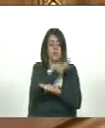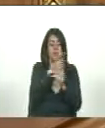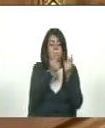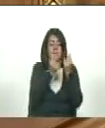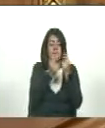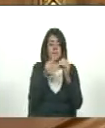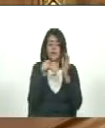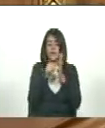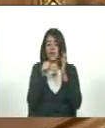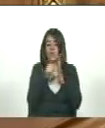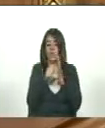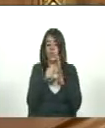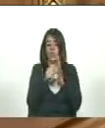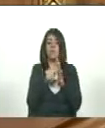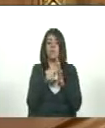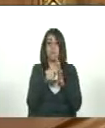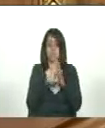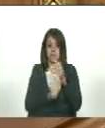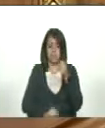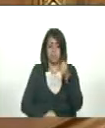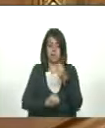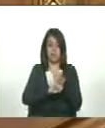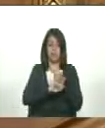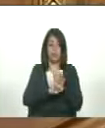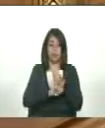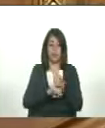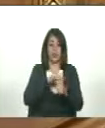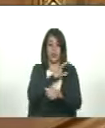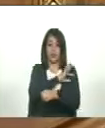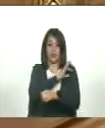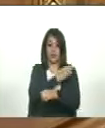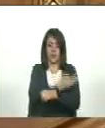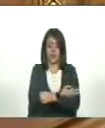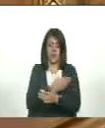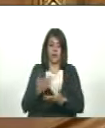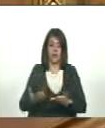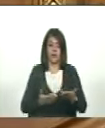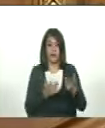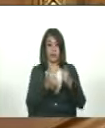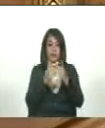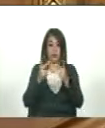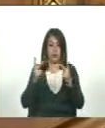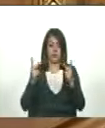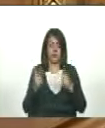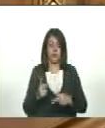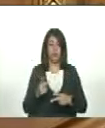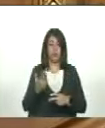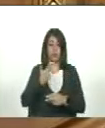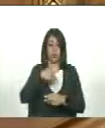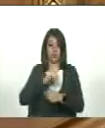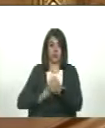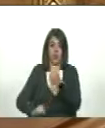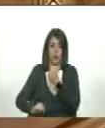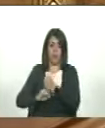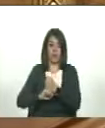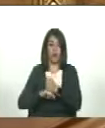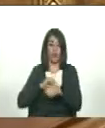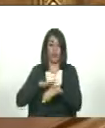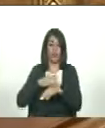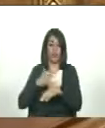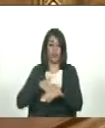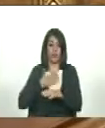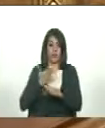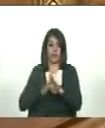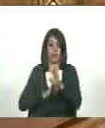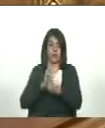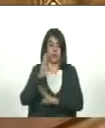recursos, está consustanciado con el fortalecimiento de los servicios públicos que nos sirve como base para poder